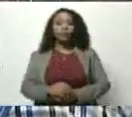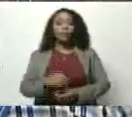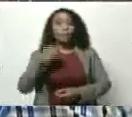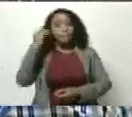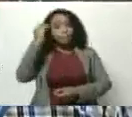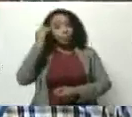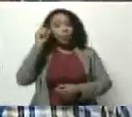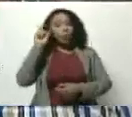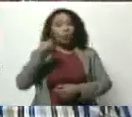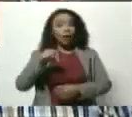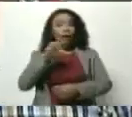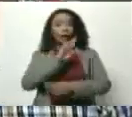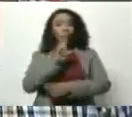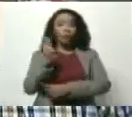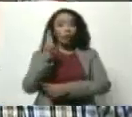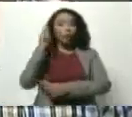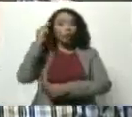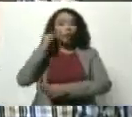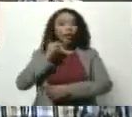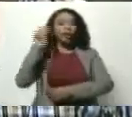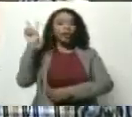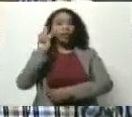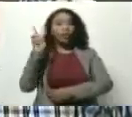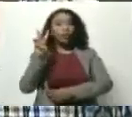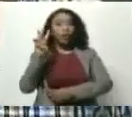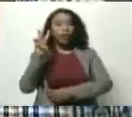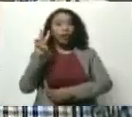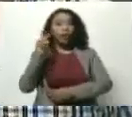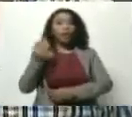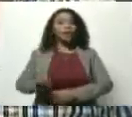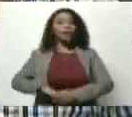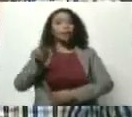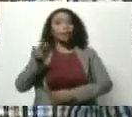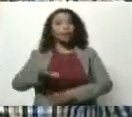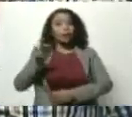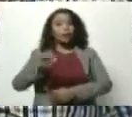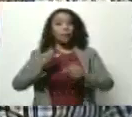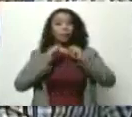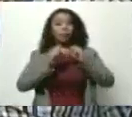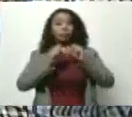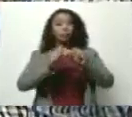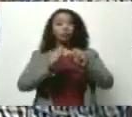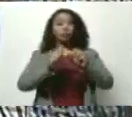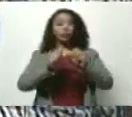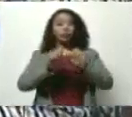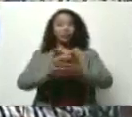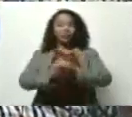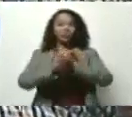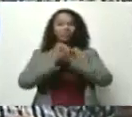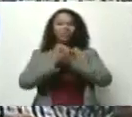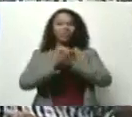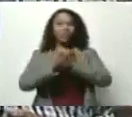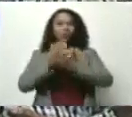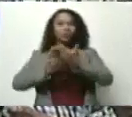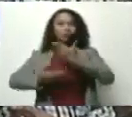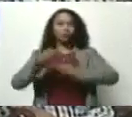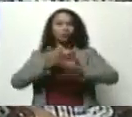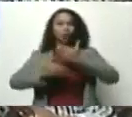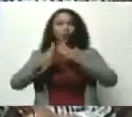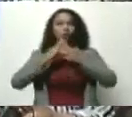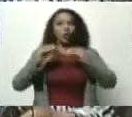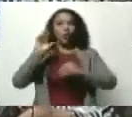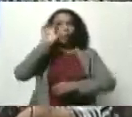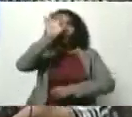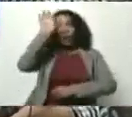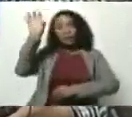para la república bolivariana de venezuela es de vital importancia mantener una estrecha y amigable relación con todos los países